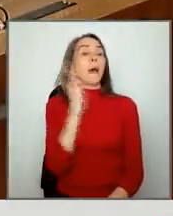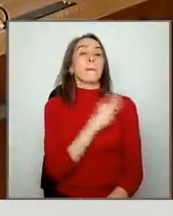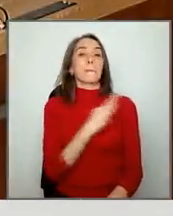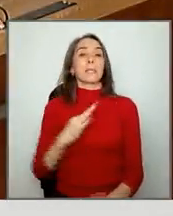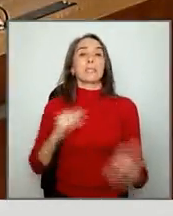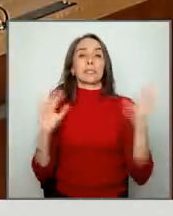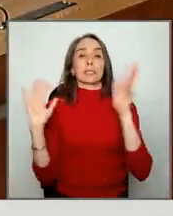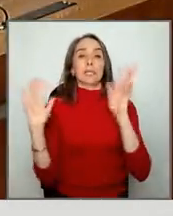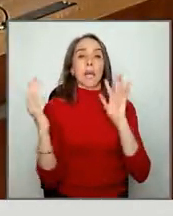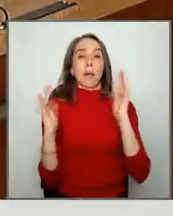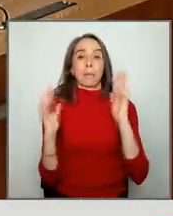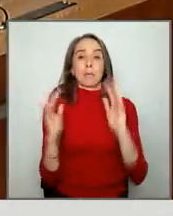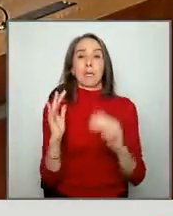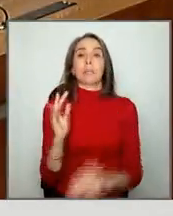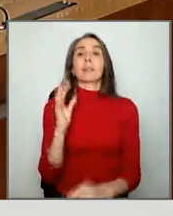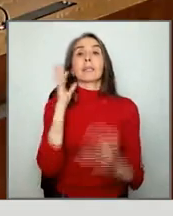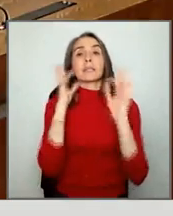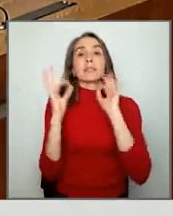rojas